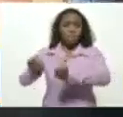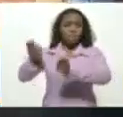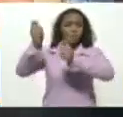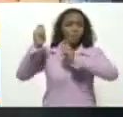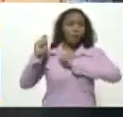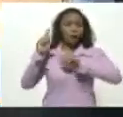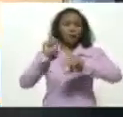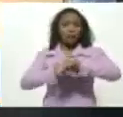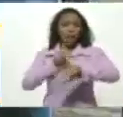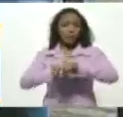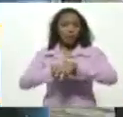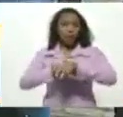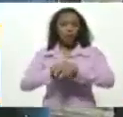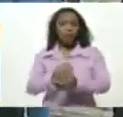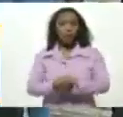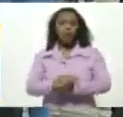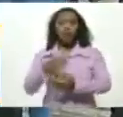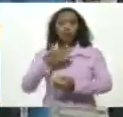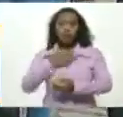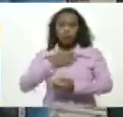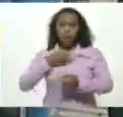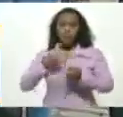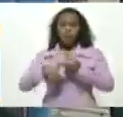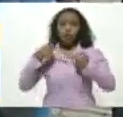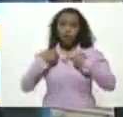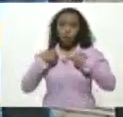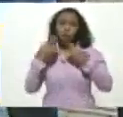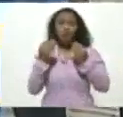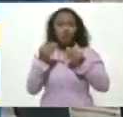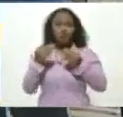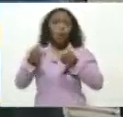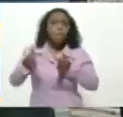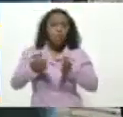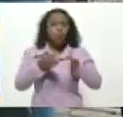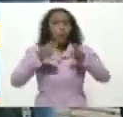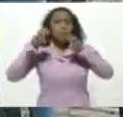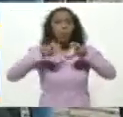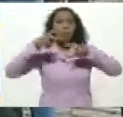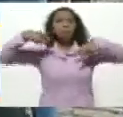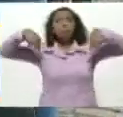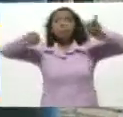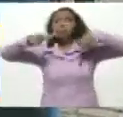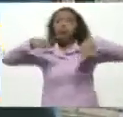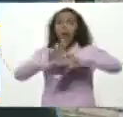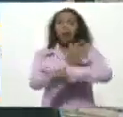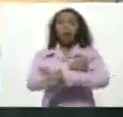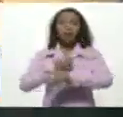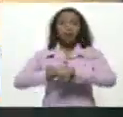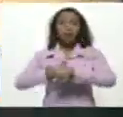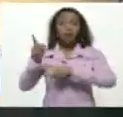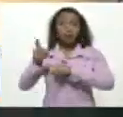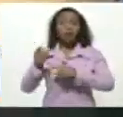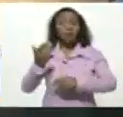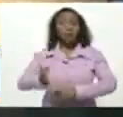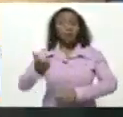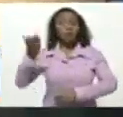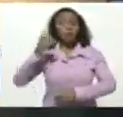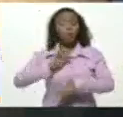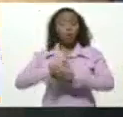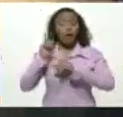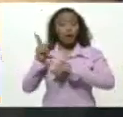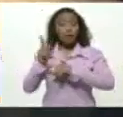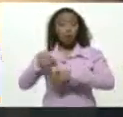colonias. Silita y yo paseábamos mucho por el Camino de los Españoles antes de esta época. Tiene un potencial tremendo, presidente, porque